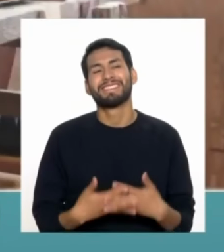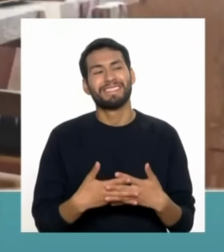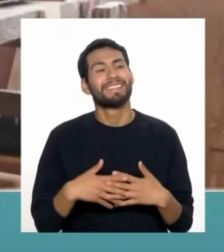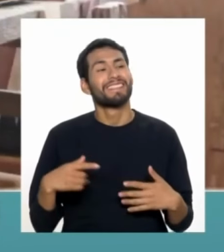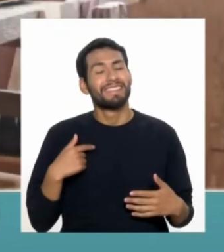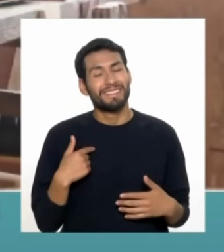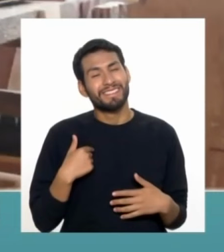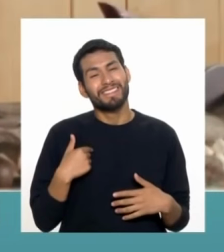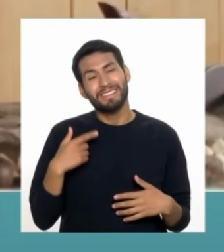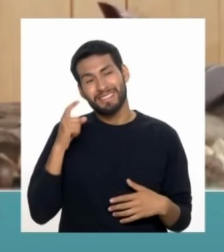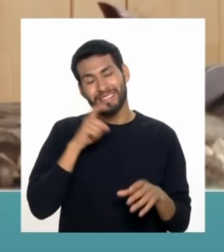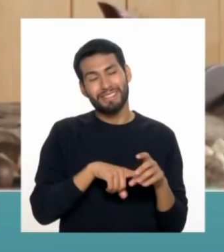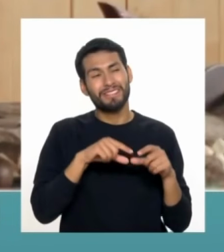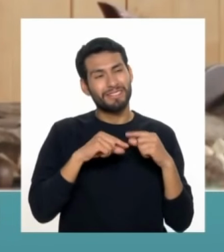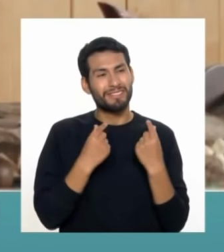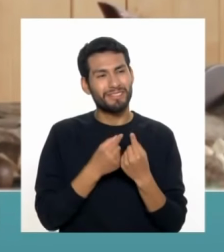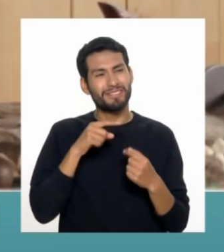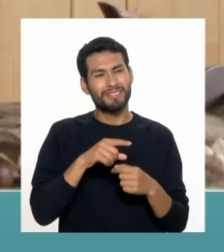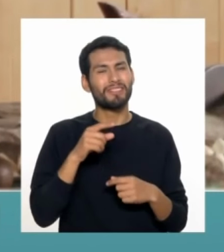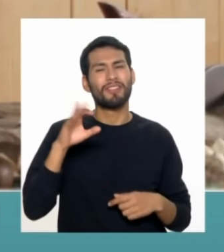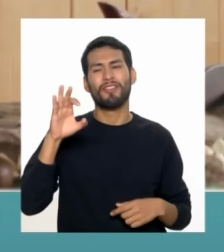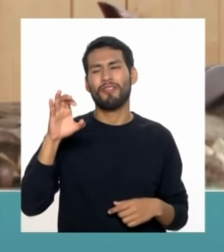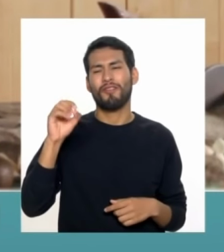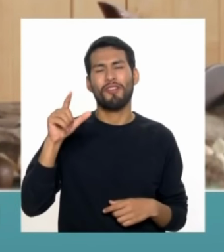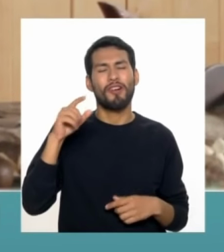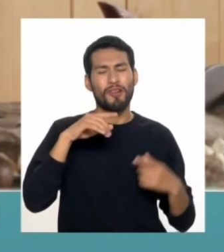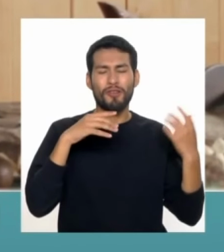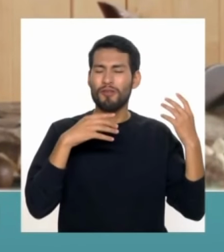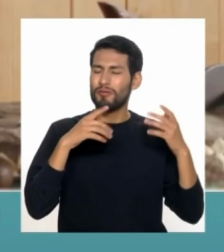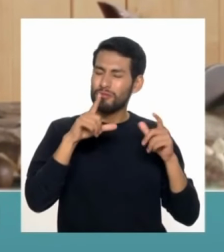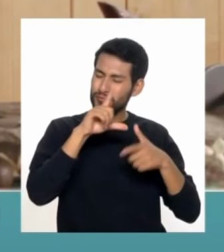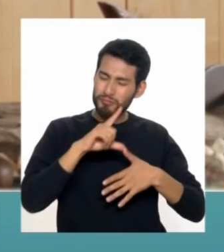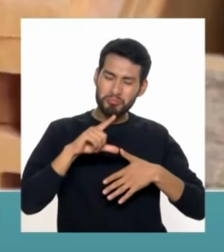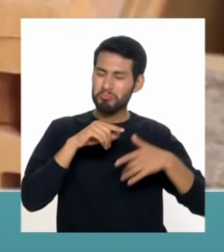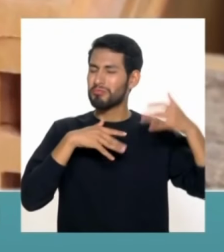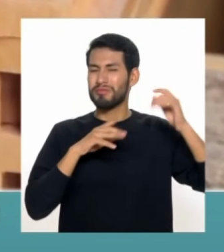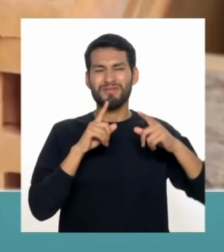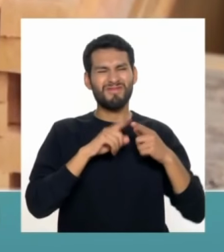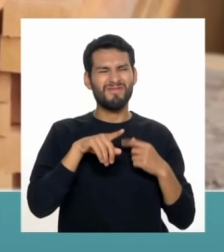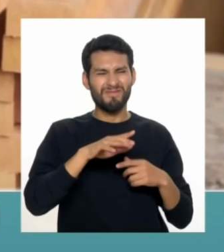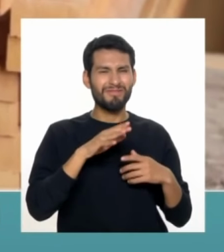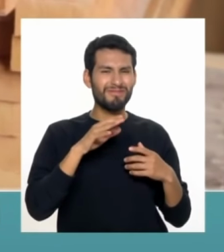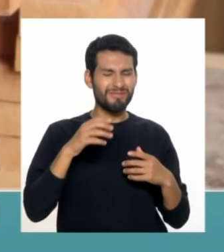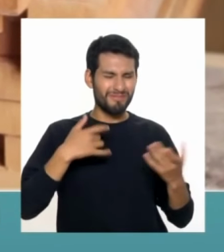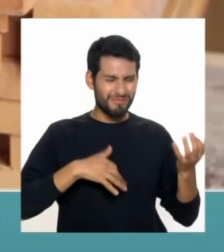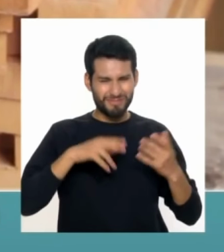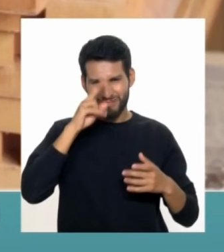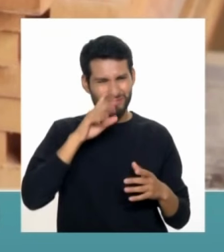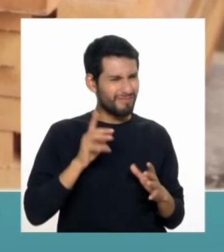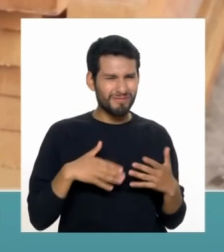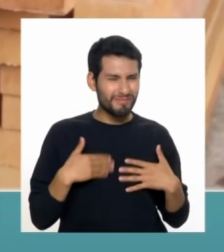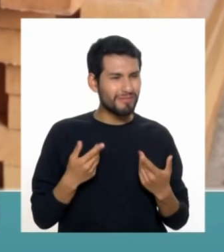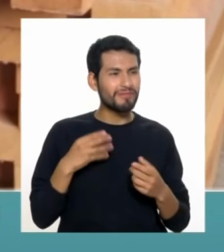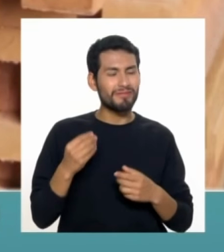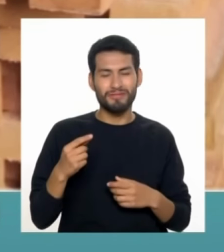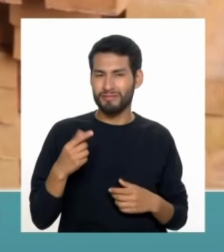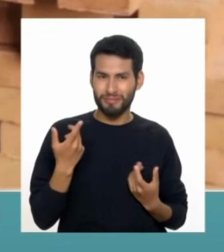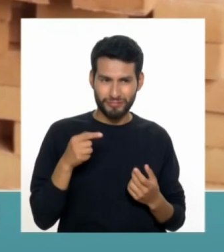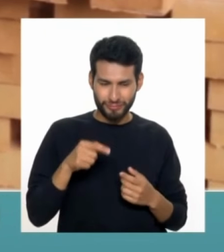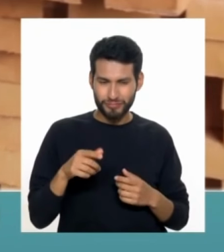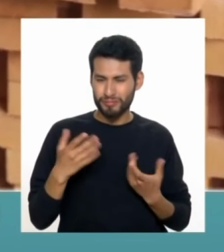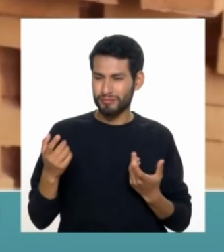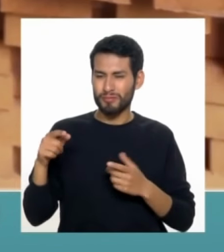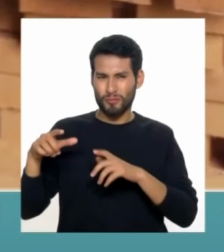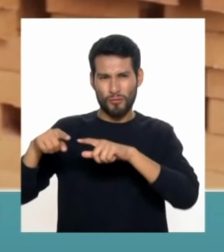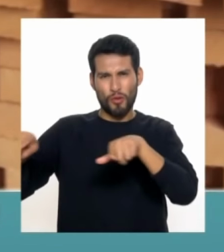me integro a un grupo musical que hacíamos folclore latinoamericano, pero queríamos hacer música criolla y no podíamos por lo mismo de que no cabía un bombo dentro